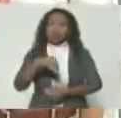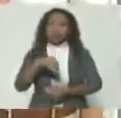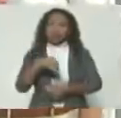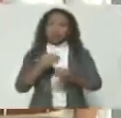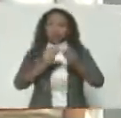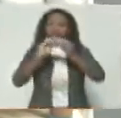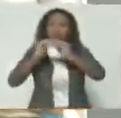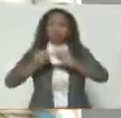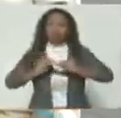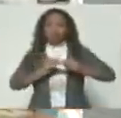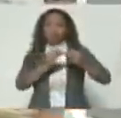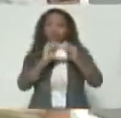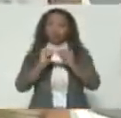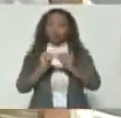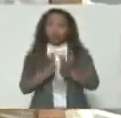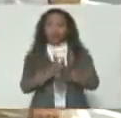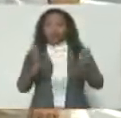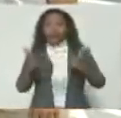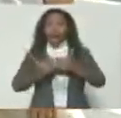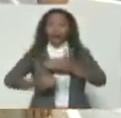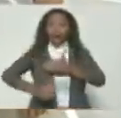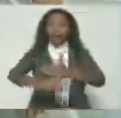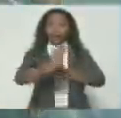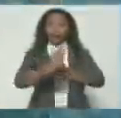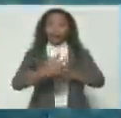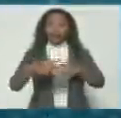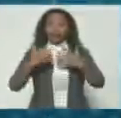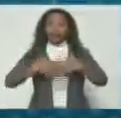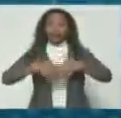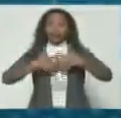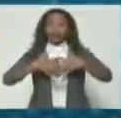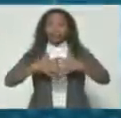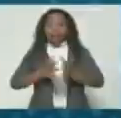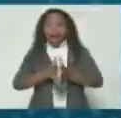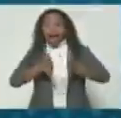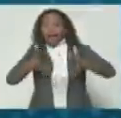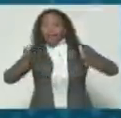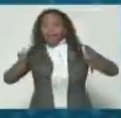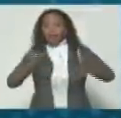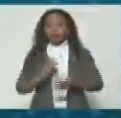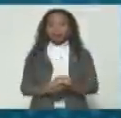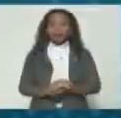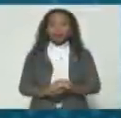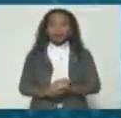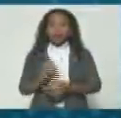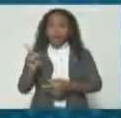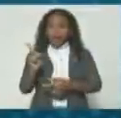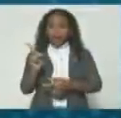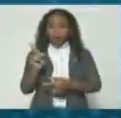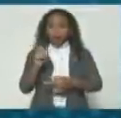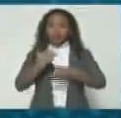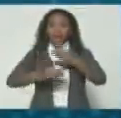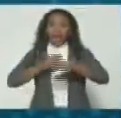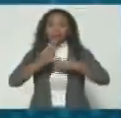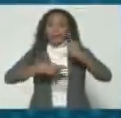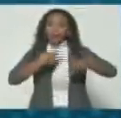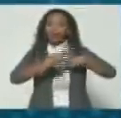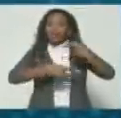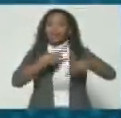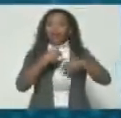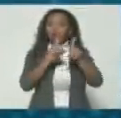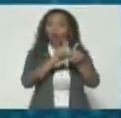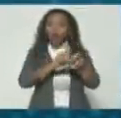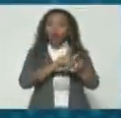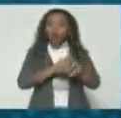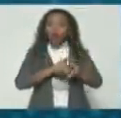maquinarias de gran avance industrial, lo cual nos permite que los procesos agroindustriales,